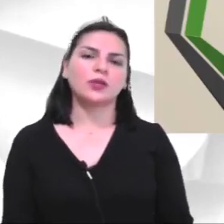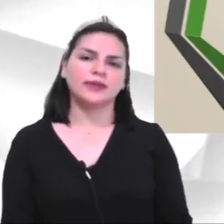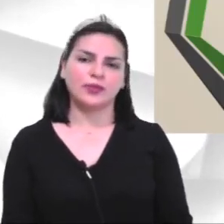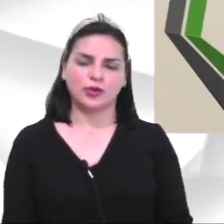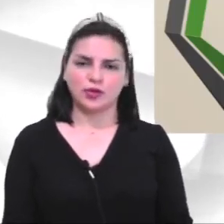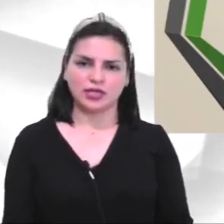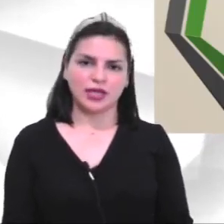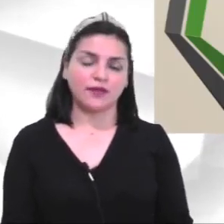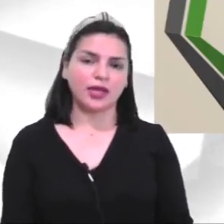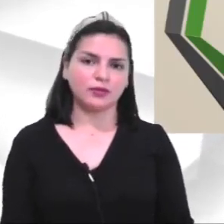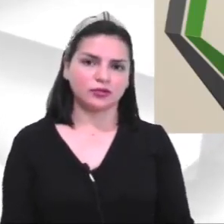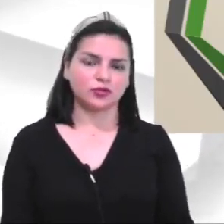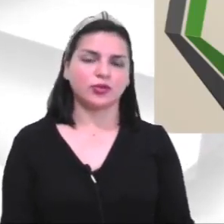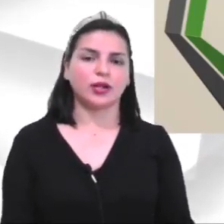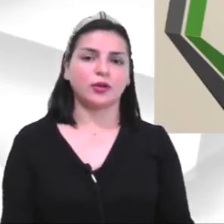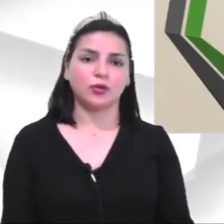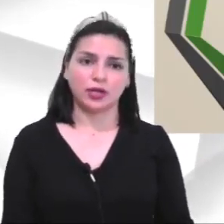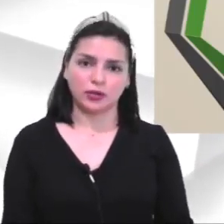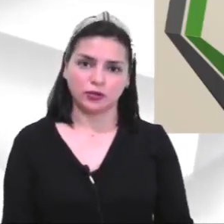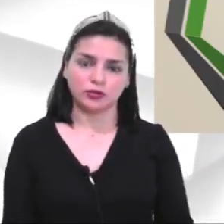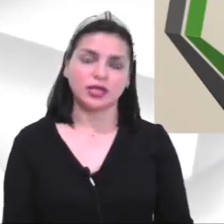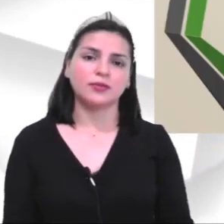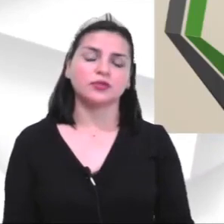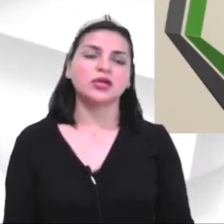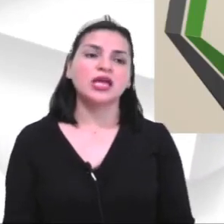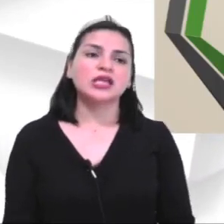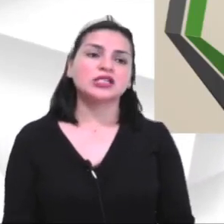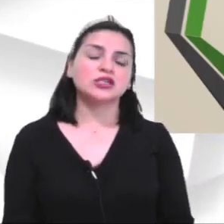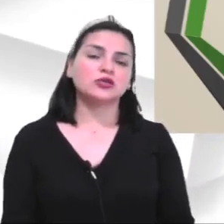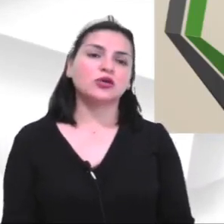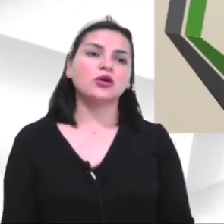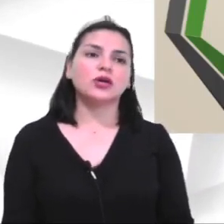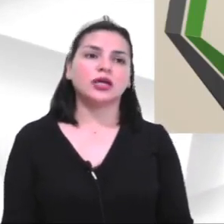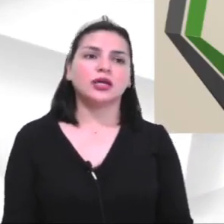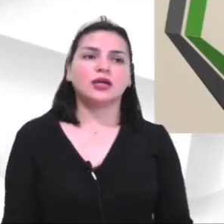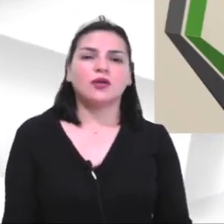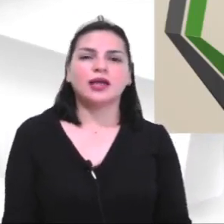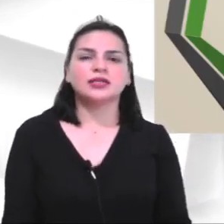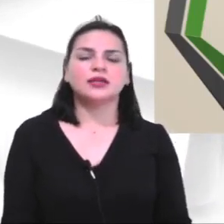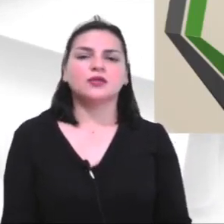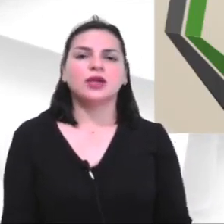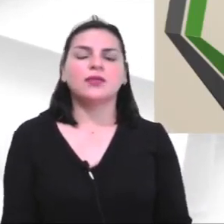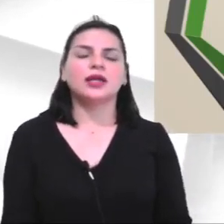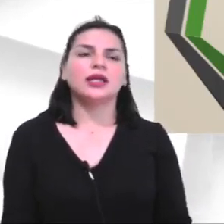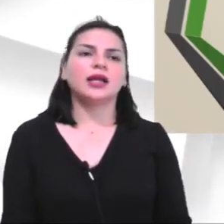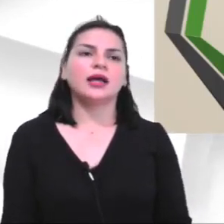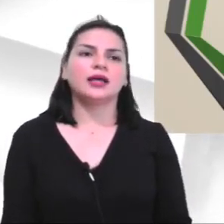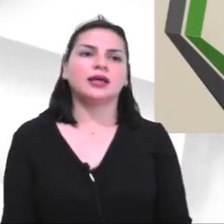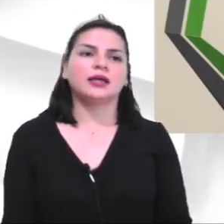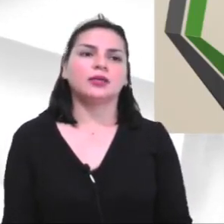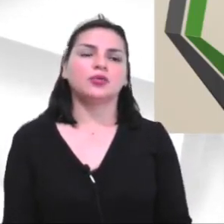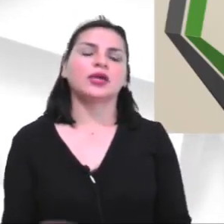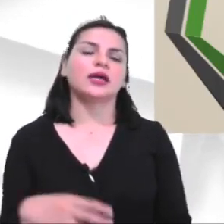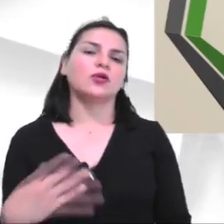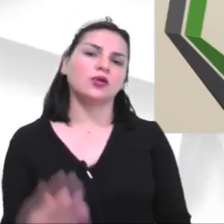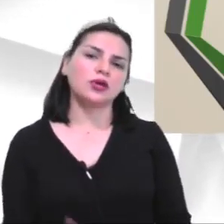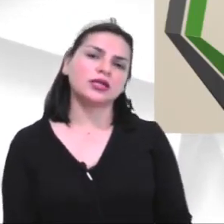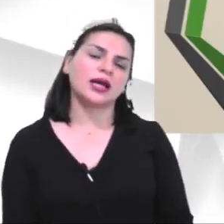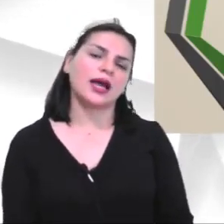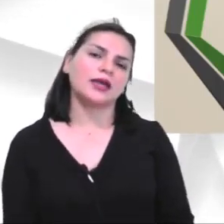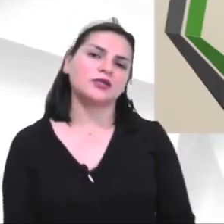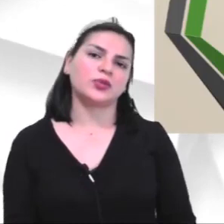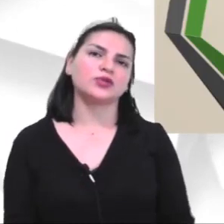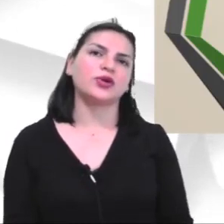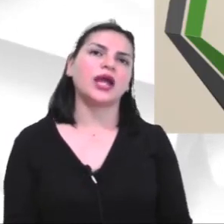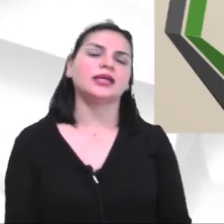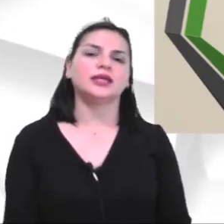toman en cuenta por lo que sabemos o por lo que conocemos, sino que lo hacen de una manera porque conocen